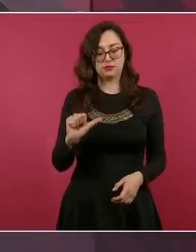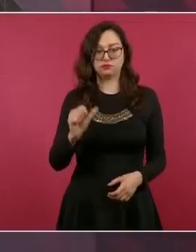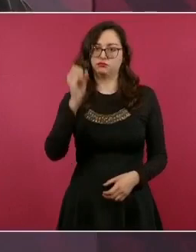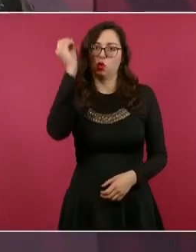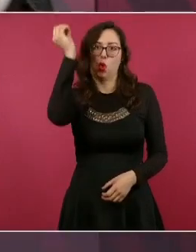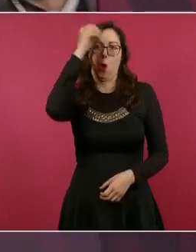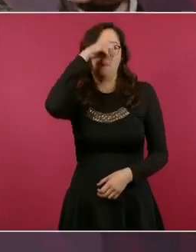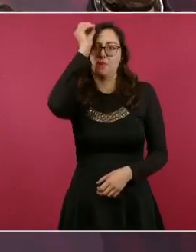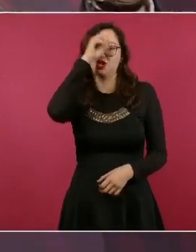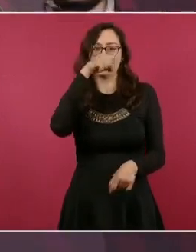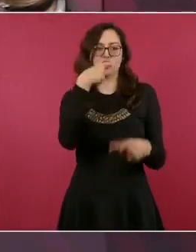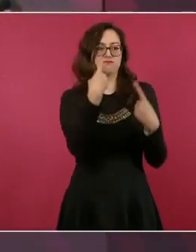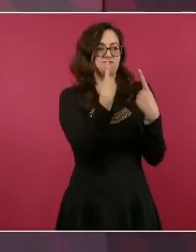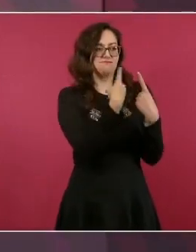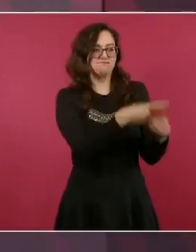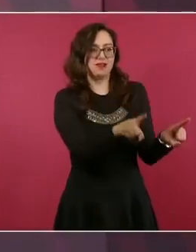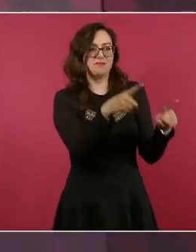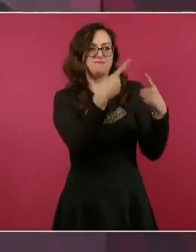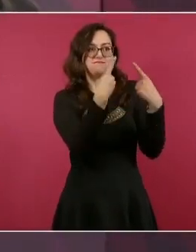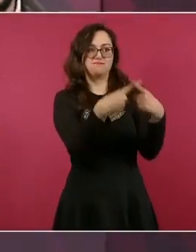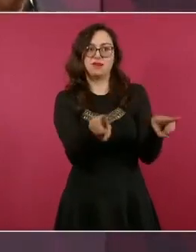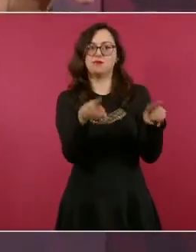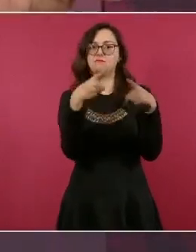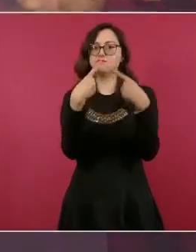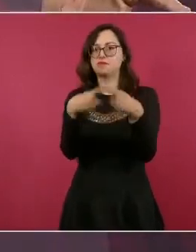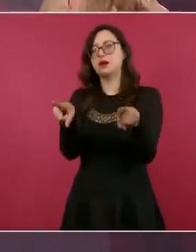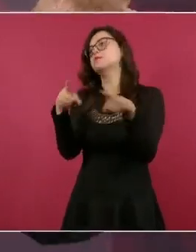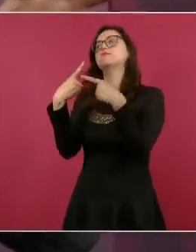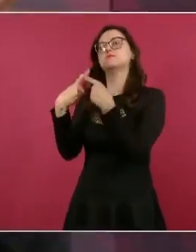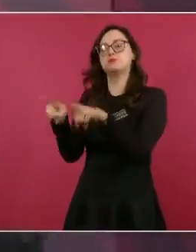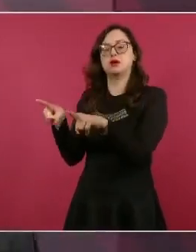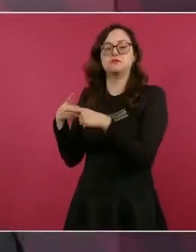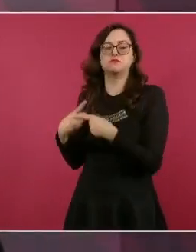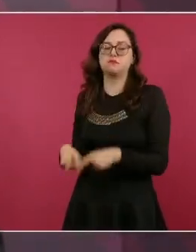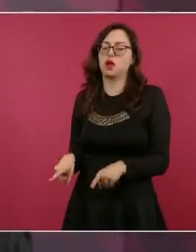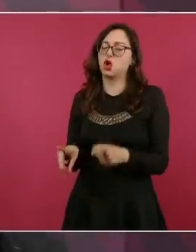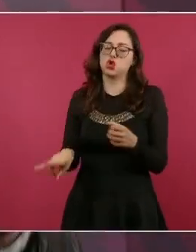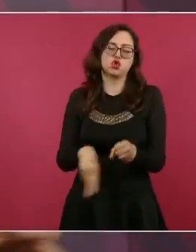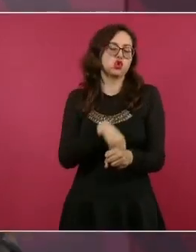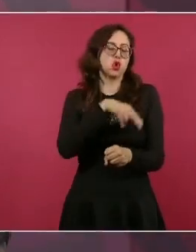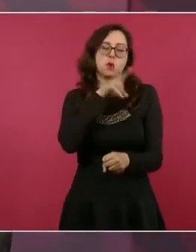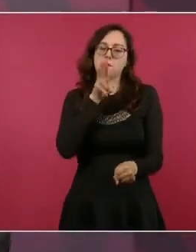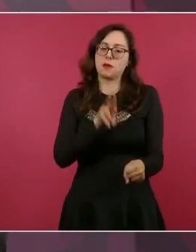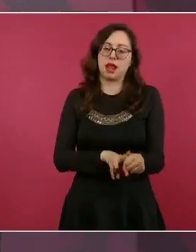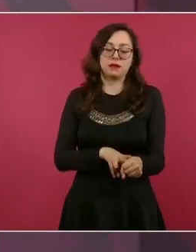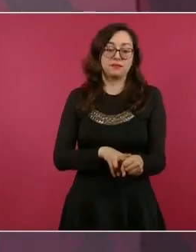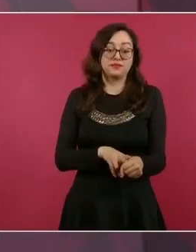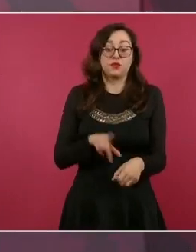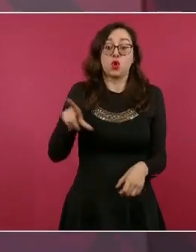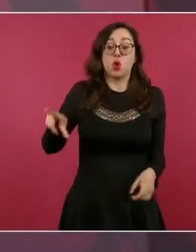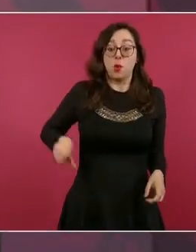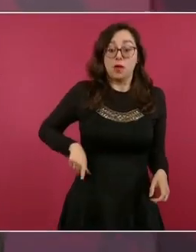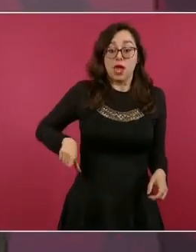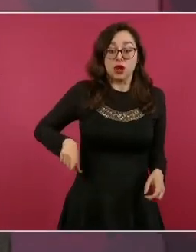Siempre hay al interior de los gobiernos posturas distintas.